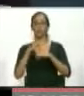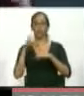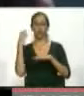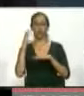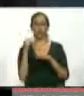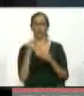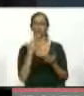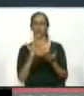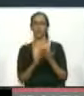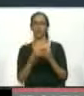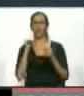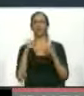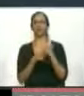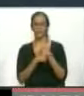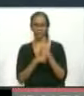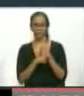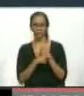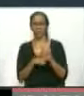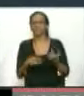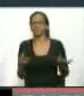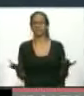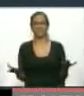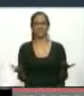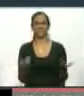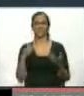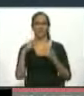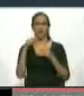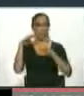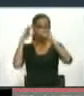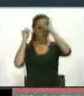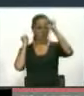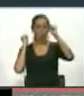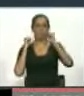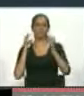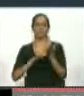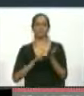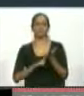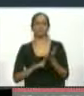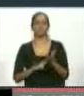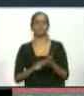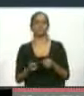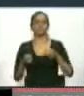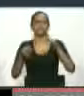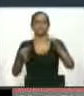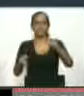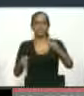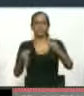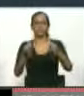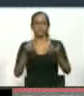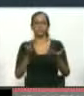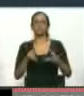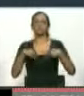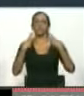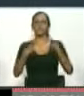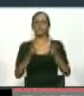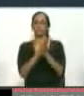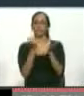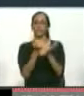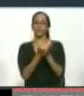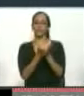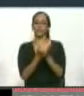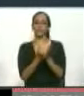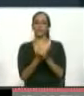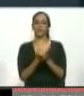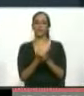a juan guaidó lo que en términos diplomáticos realizó es como entregar una solicitud de renovación de pasaporte en